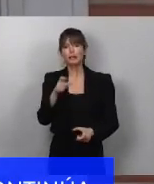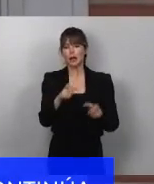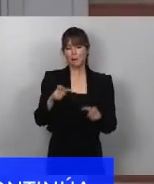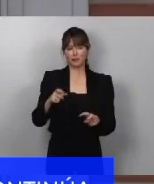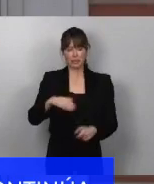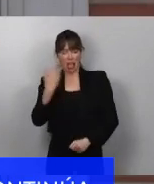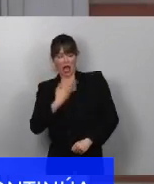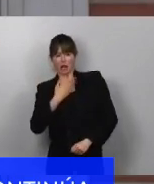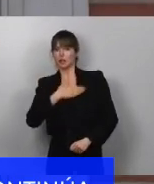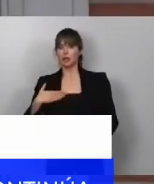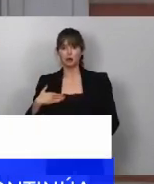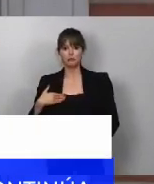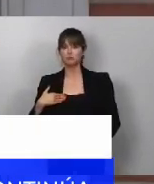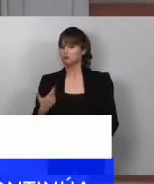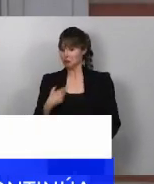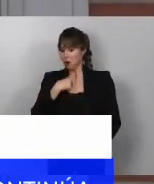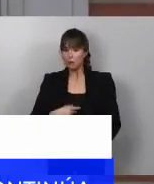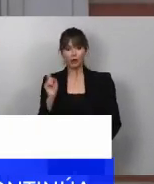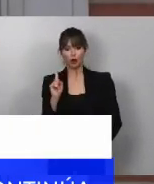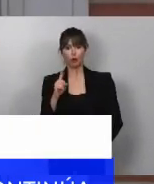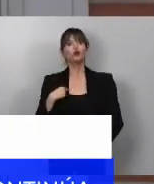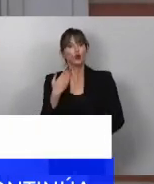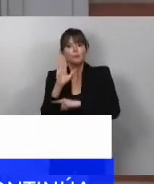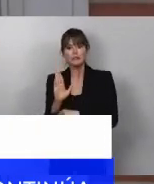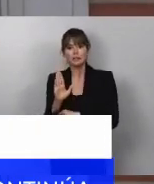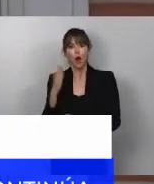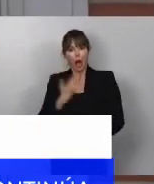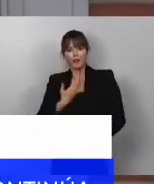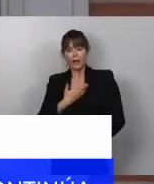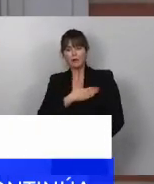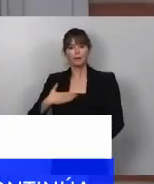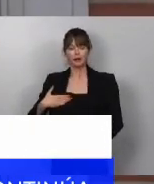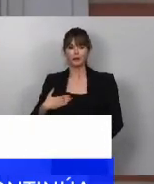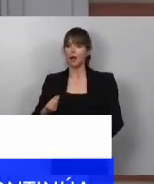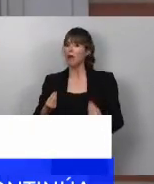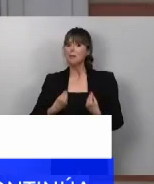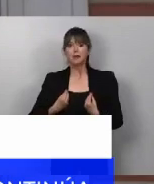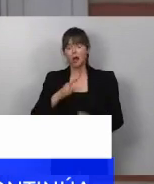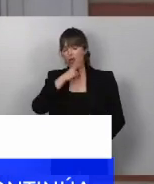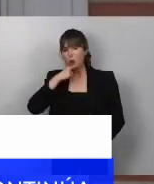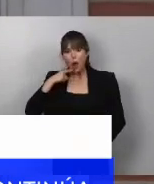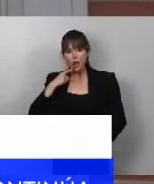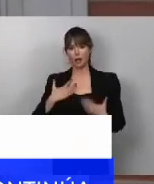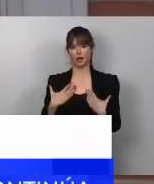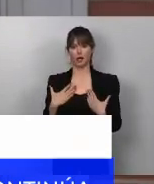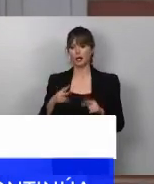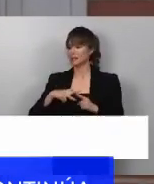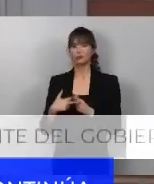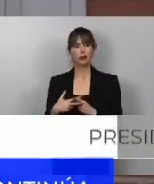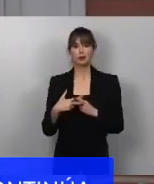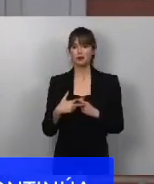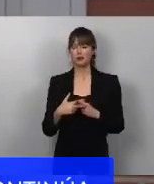quebrarme no Por quién soy sino por lo que represento que duele vivir esta situación que no deseo